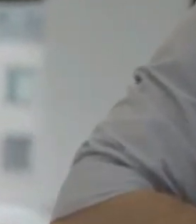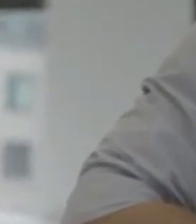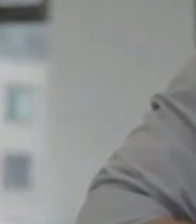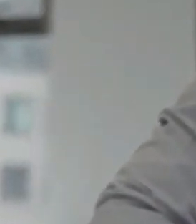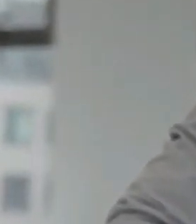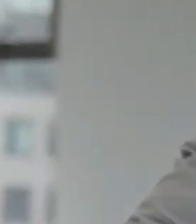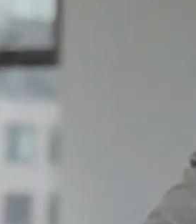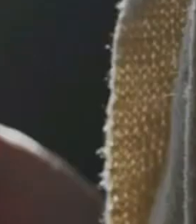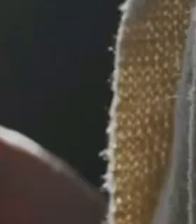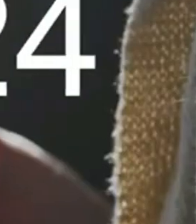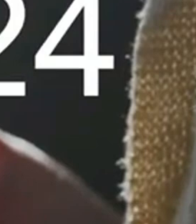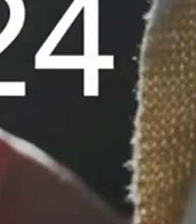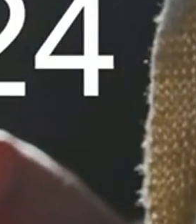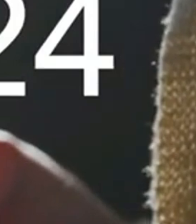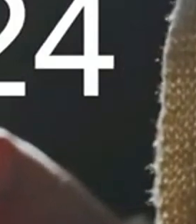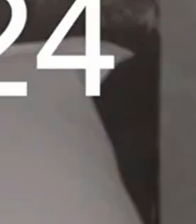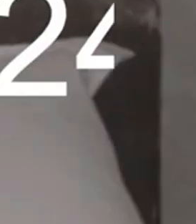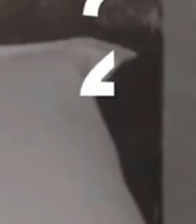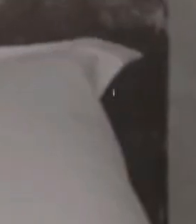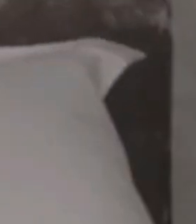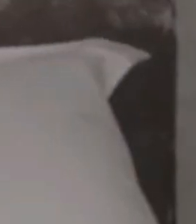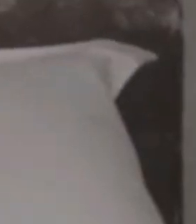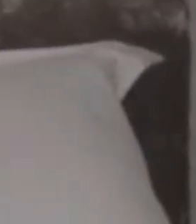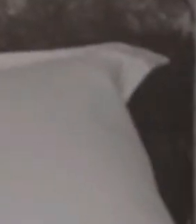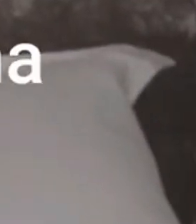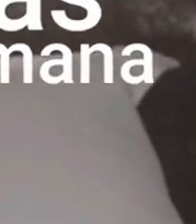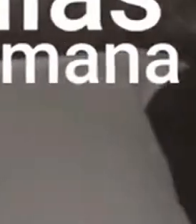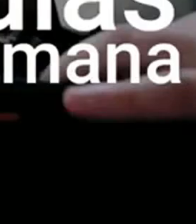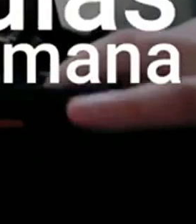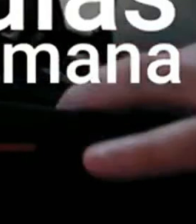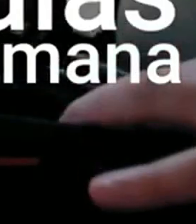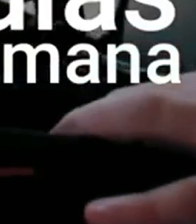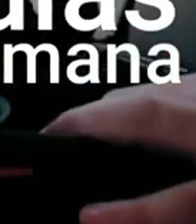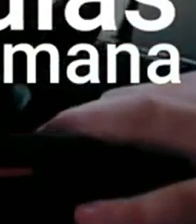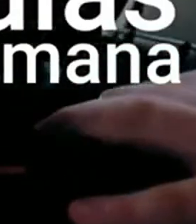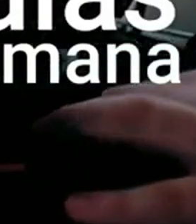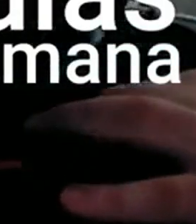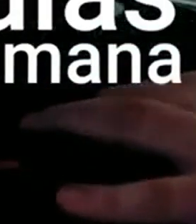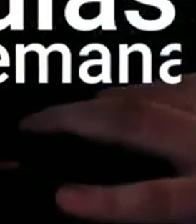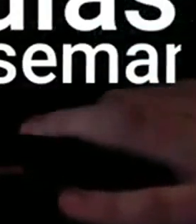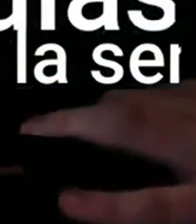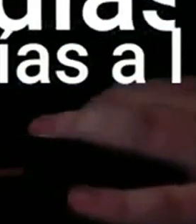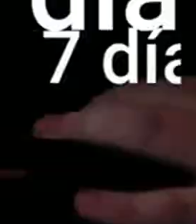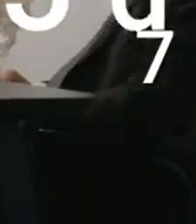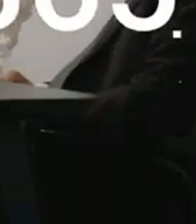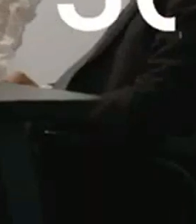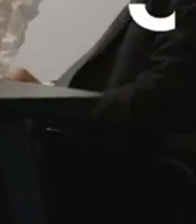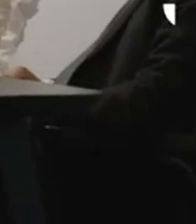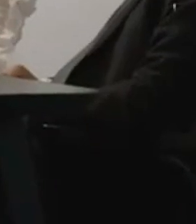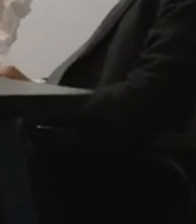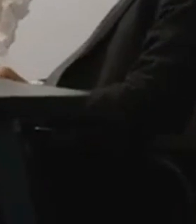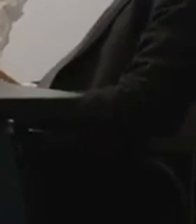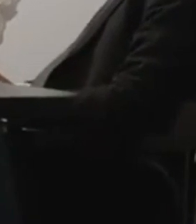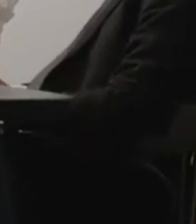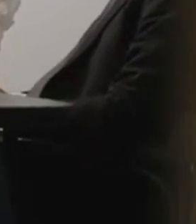todo el contenido multimedia las 24 horas del día, 7 días a la semana, los 365 días del año. Síguenos